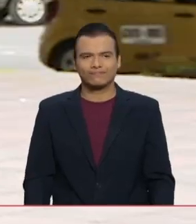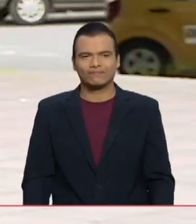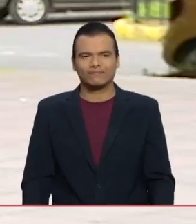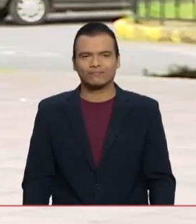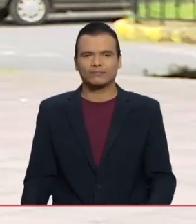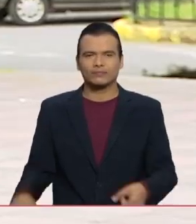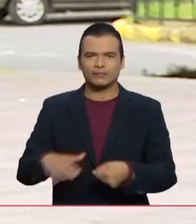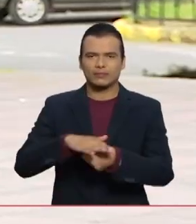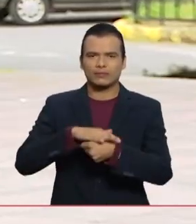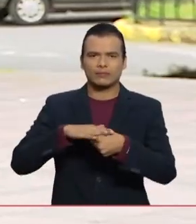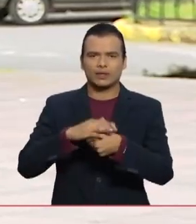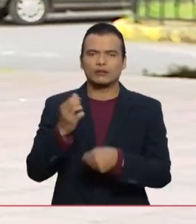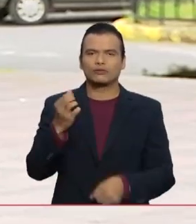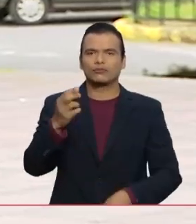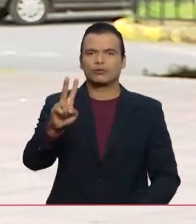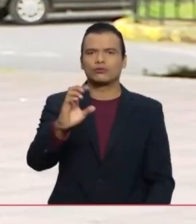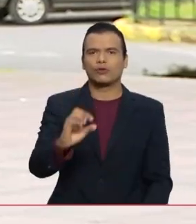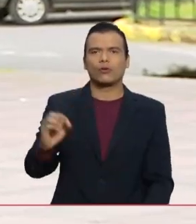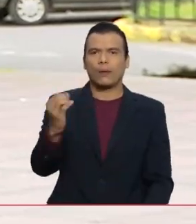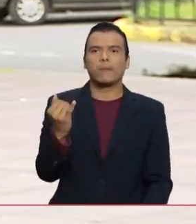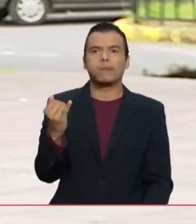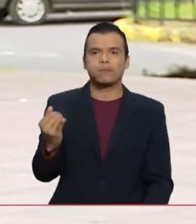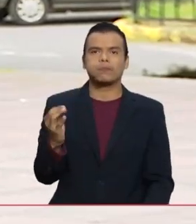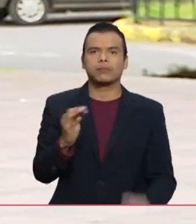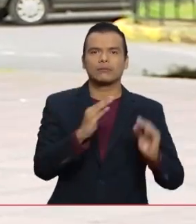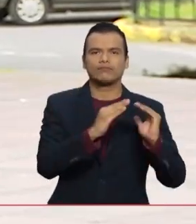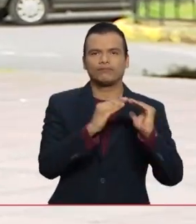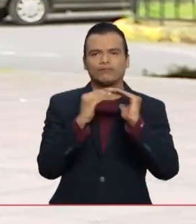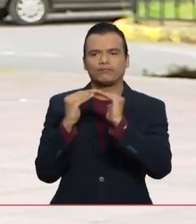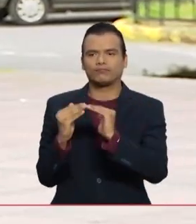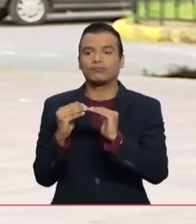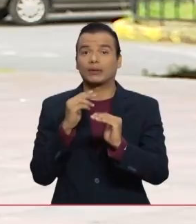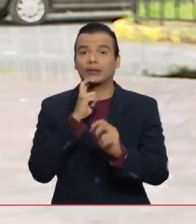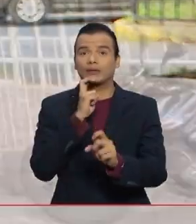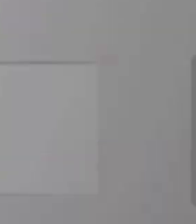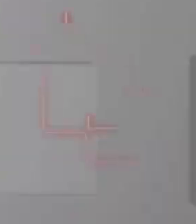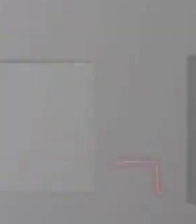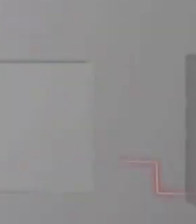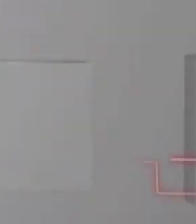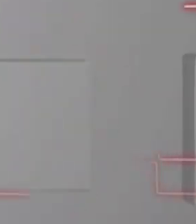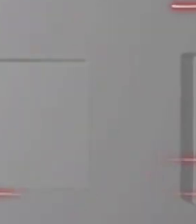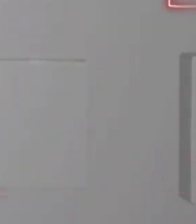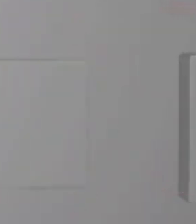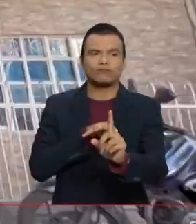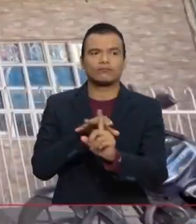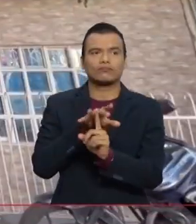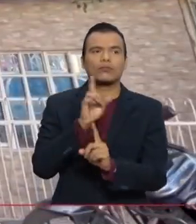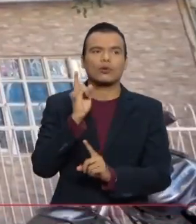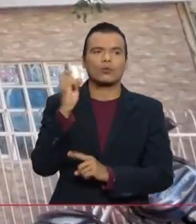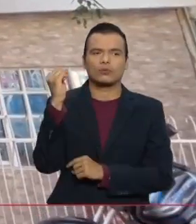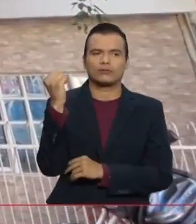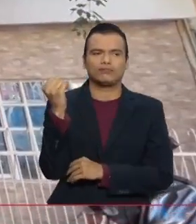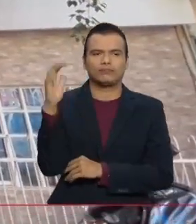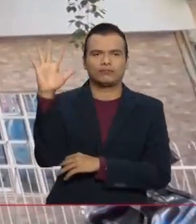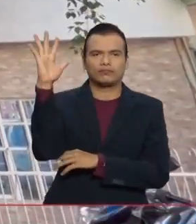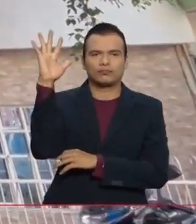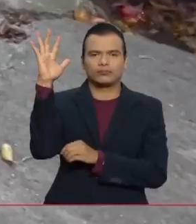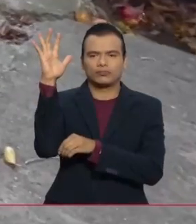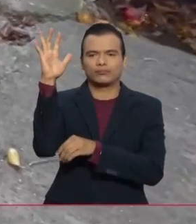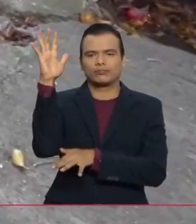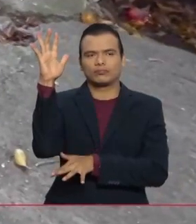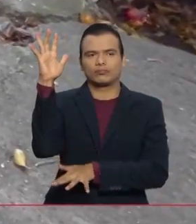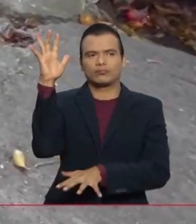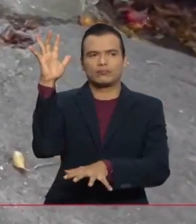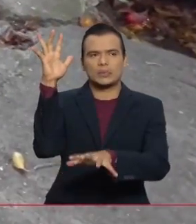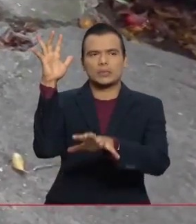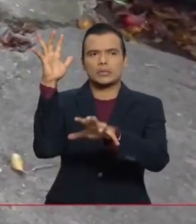Dos casas en el barrio 12 de octubre se han visto afectadas debido a un par de árboles que están